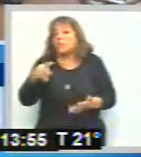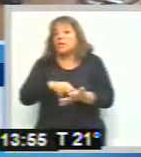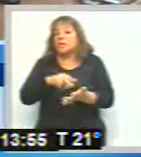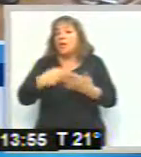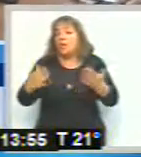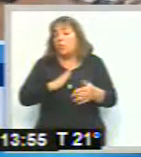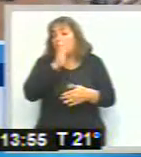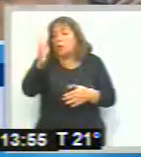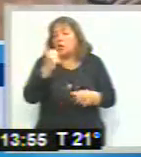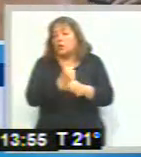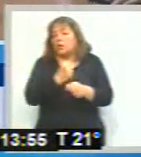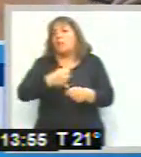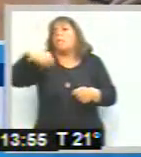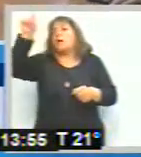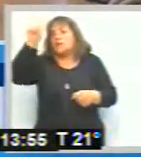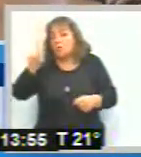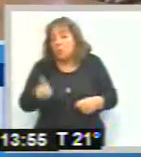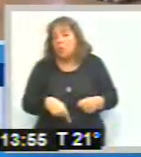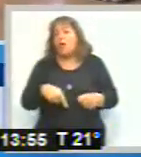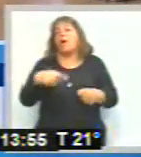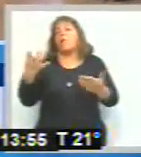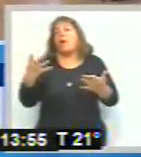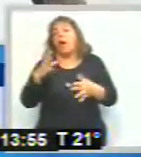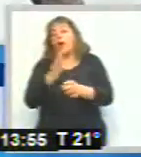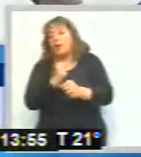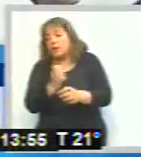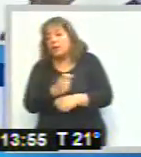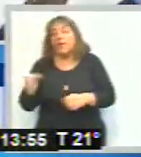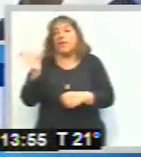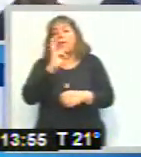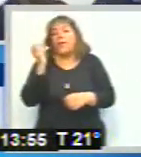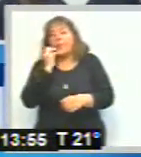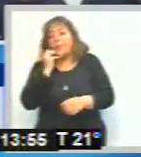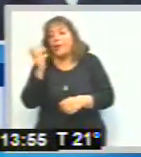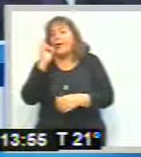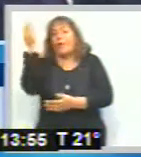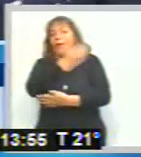trabajo y vuelva de su trabajo en este tipo de servicio, y bueno, y no tener una ciudad